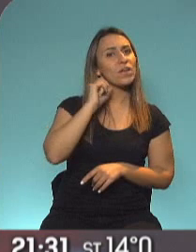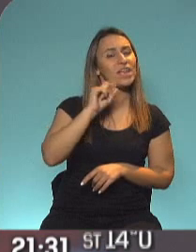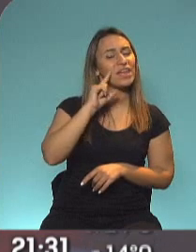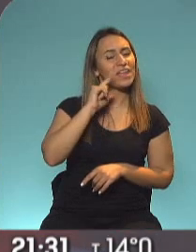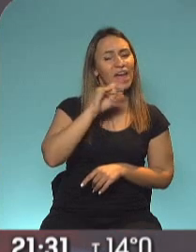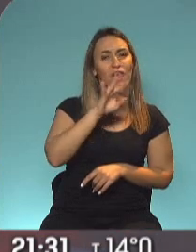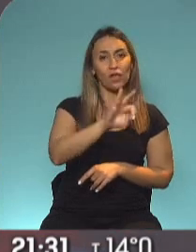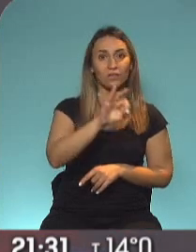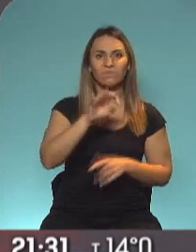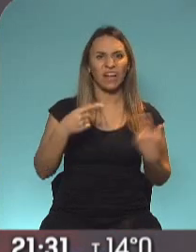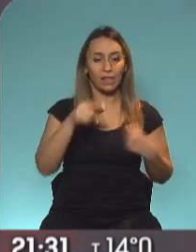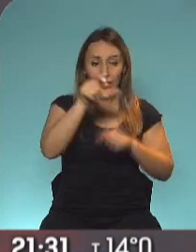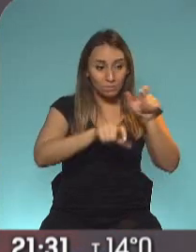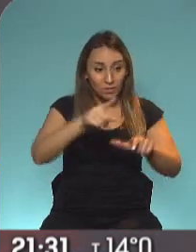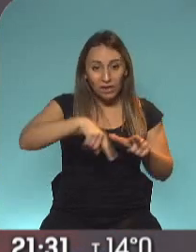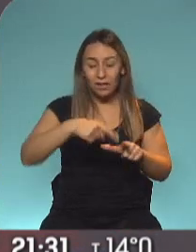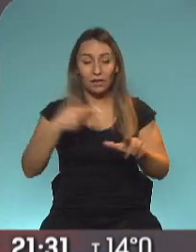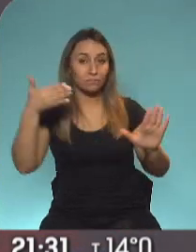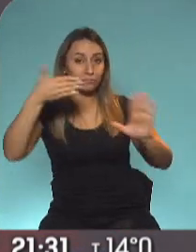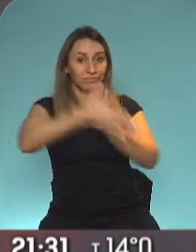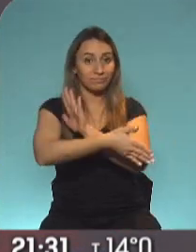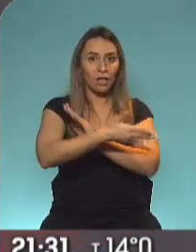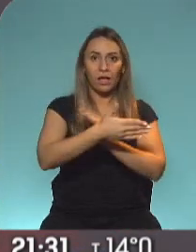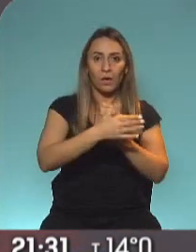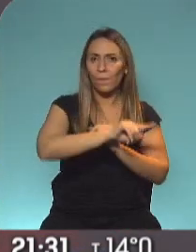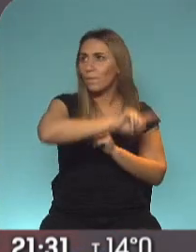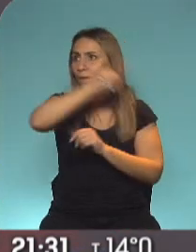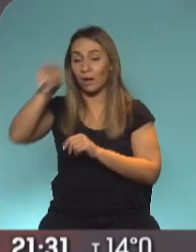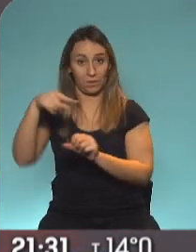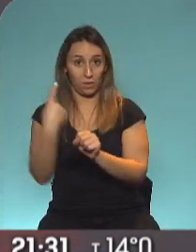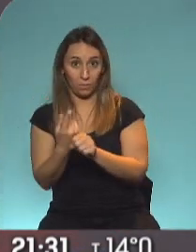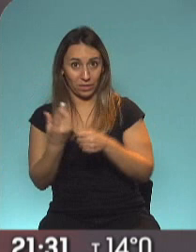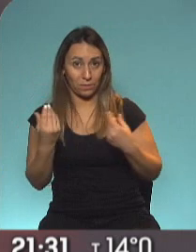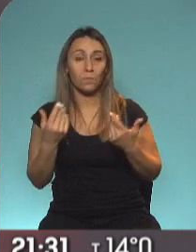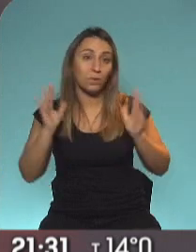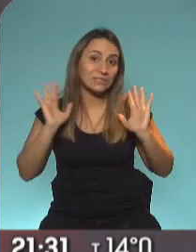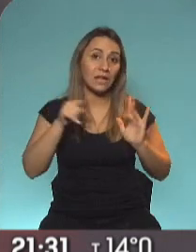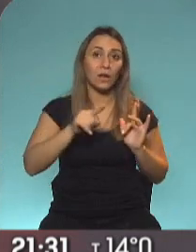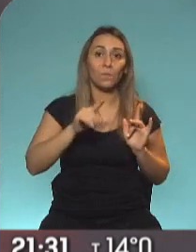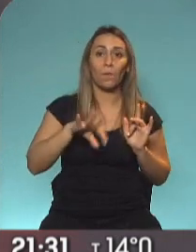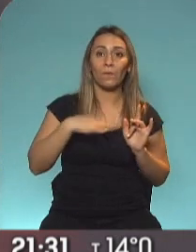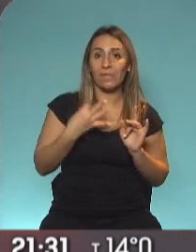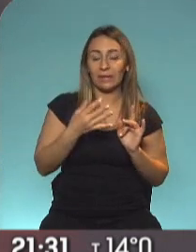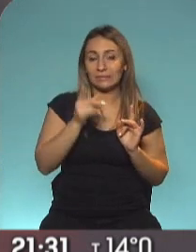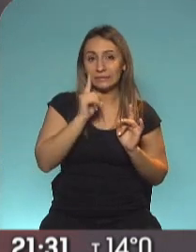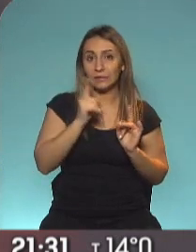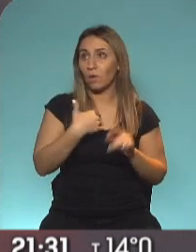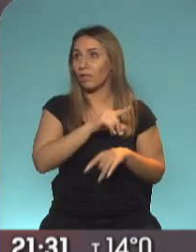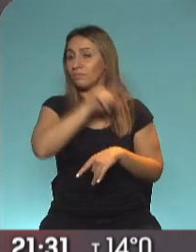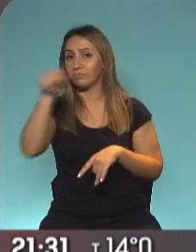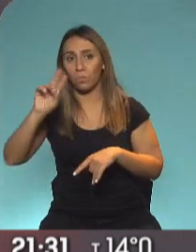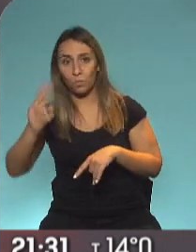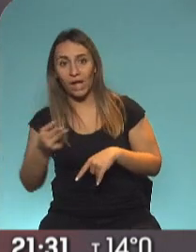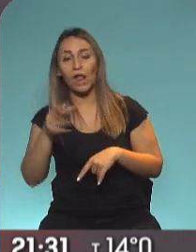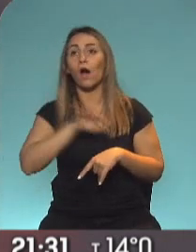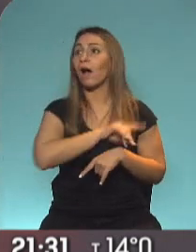porque corre serio peligro su vida o porque seguramente termine preso. ACNUR es